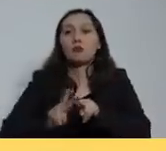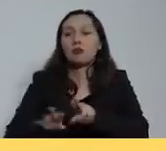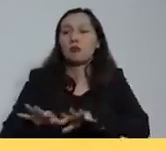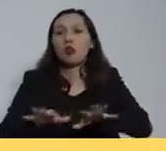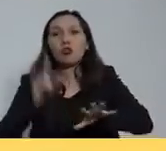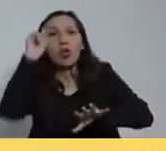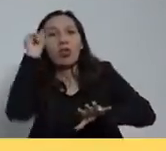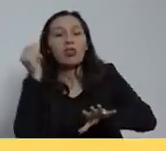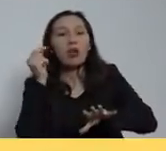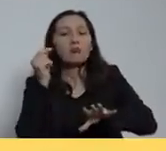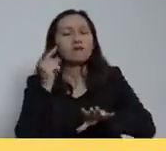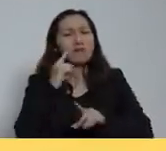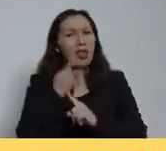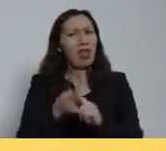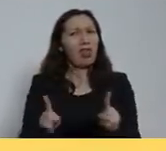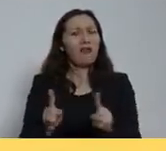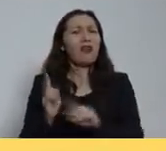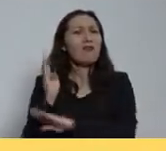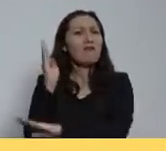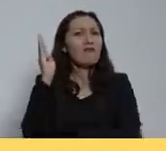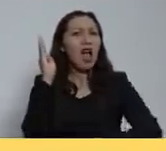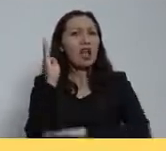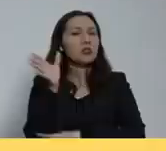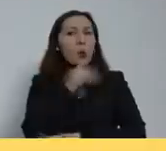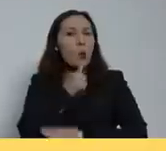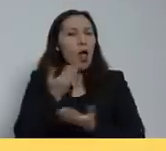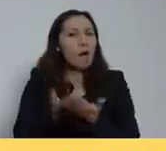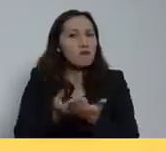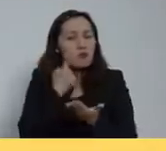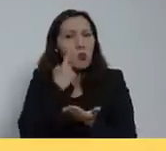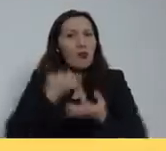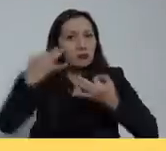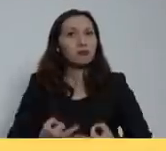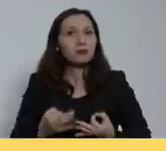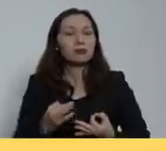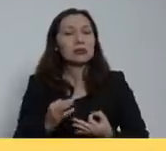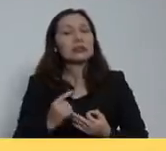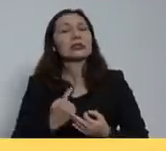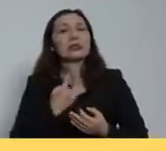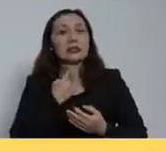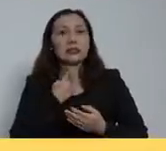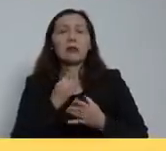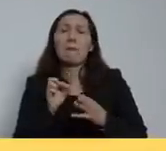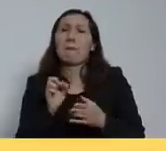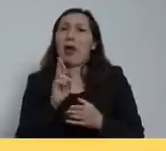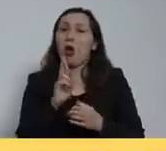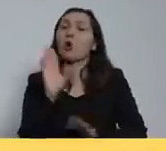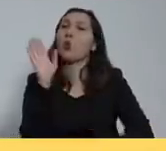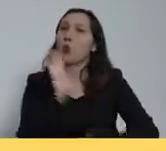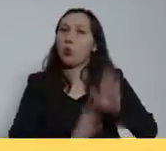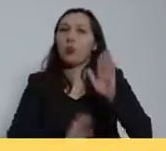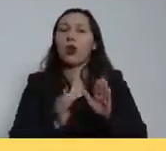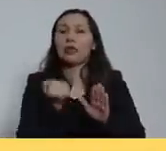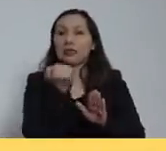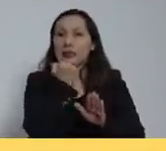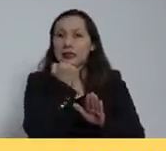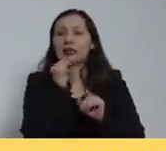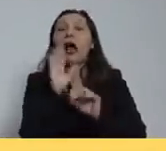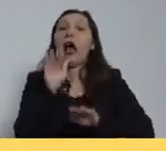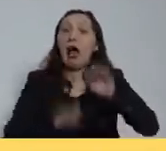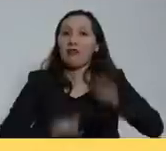acciones, iniciativas que no tienen ningún sustento y muchas de ellas incluso con efectos mucho peores que las medidas que